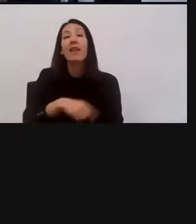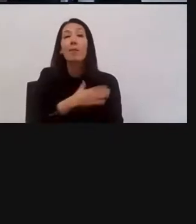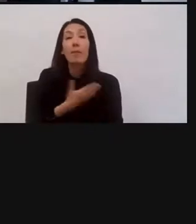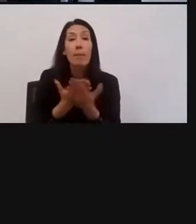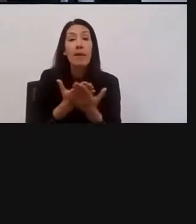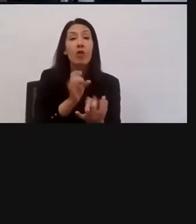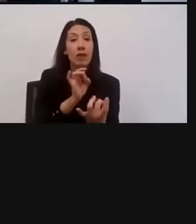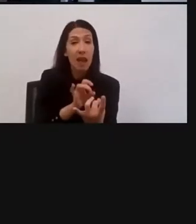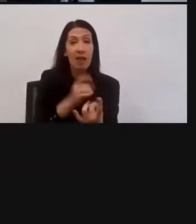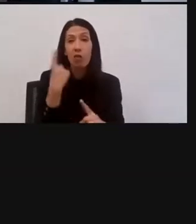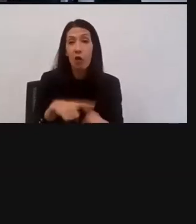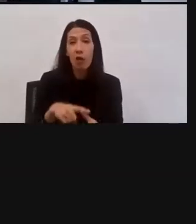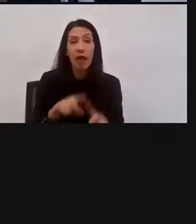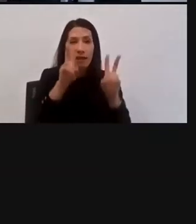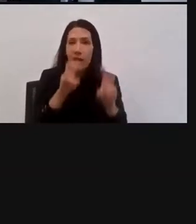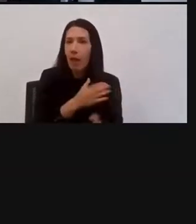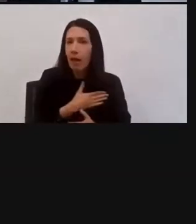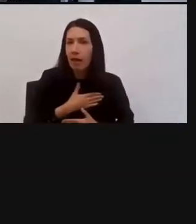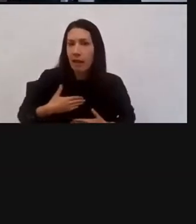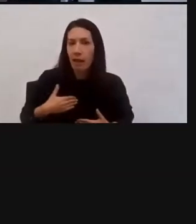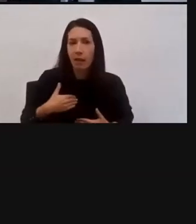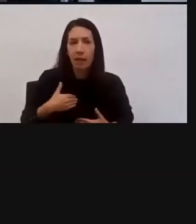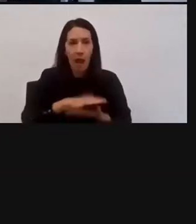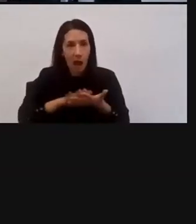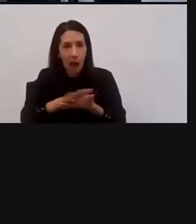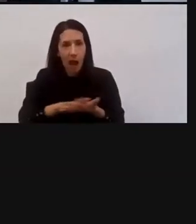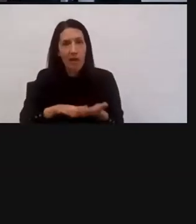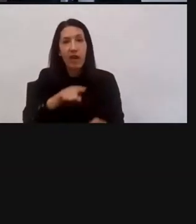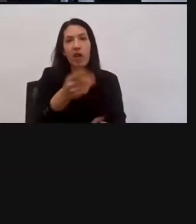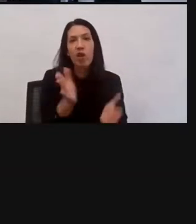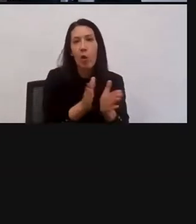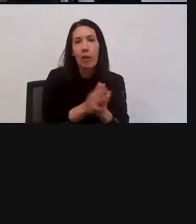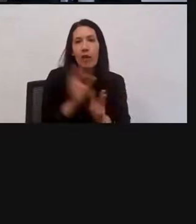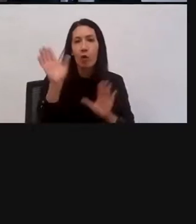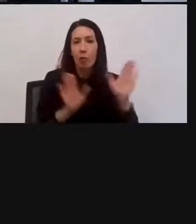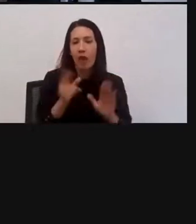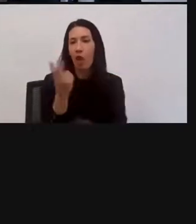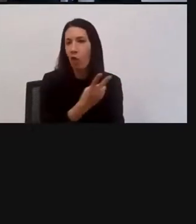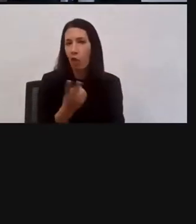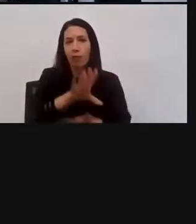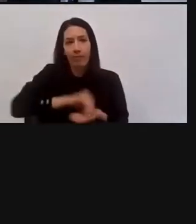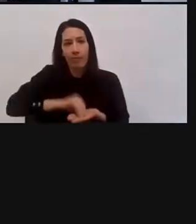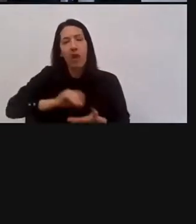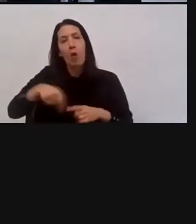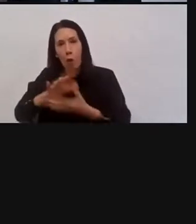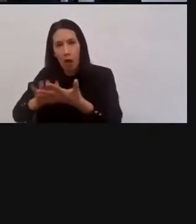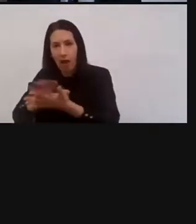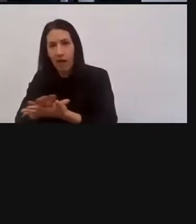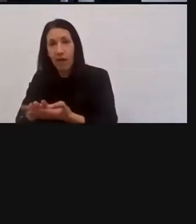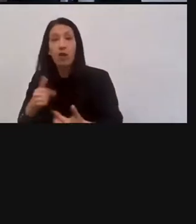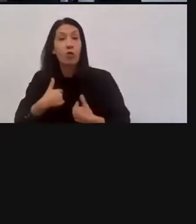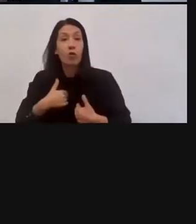aquellas cuestiones que queráis que se trate y que Miguel Ángel y Beatriz moderarán. Yo simplemente finalizo poniendo